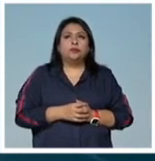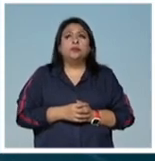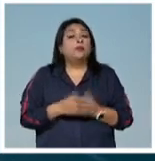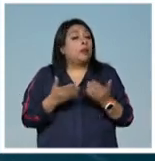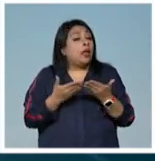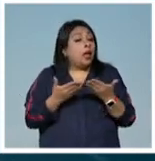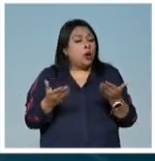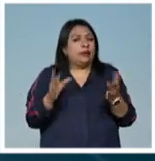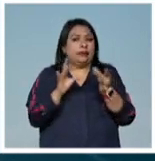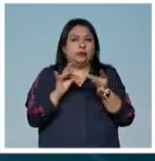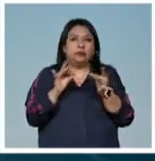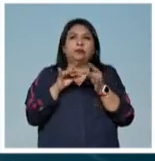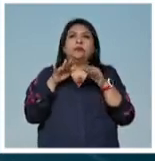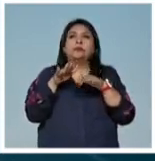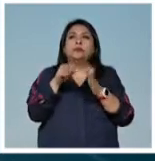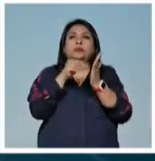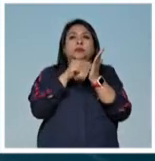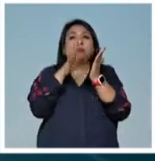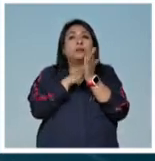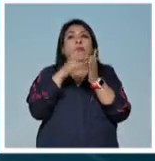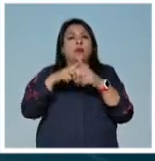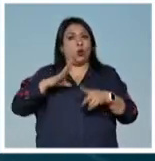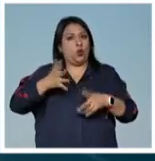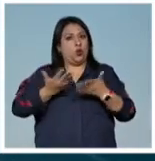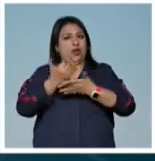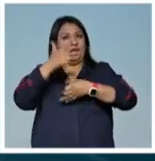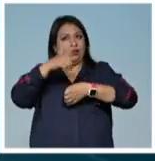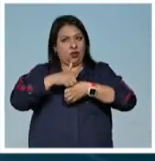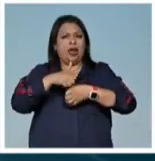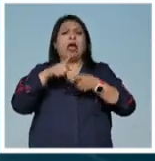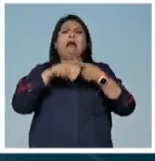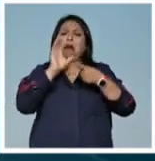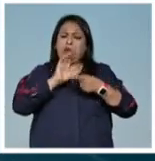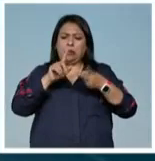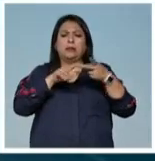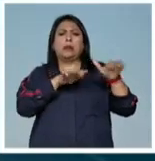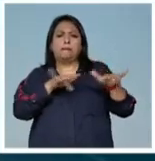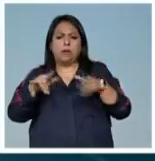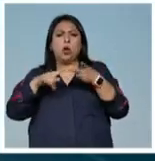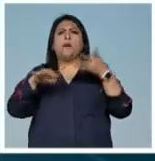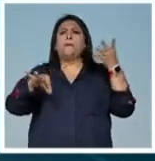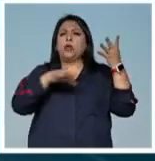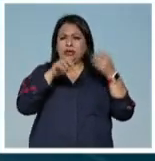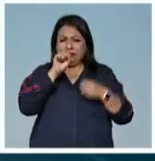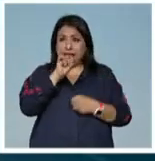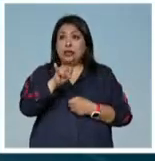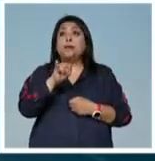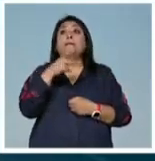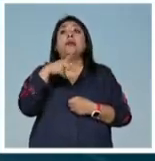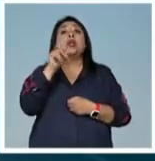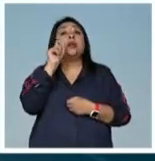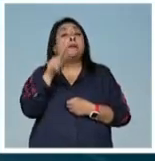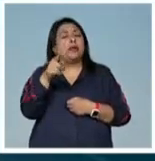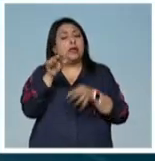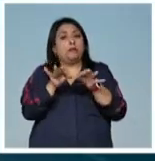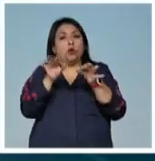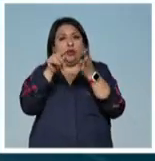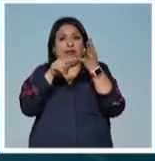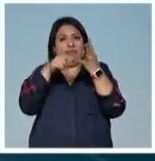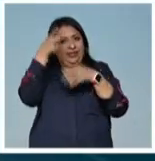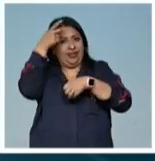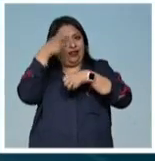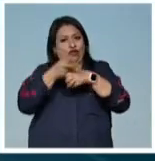Ahora les vamos a platicar de la agenda de un orgullo nacional. Sí es cantante, sí es pianista, es violinista, pero destacadísimo director de